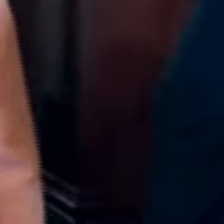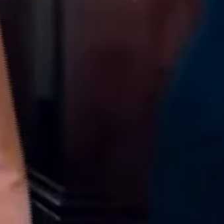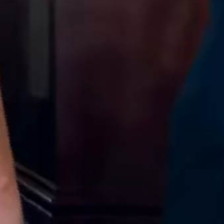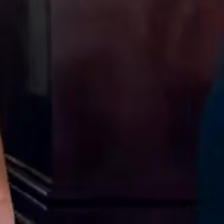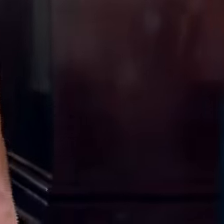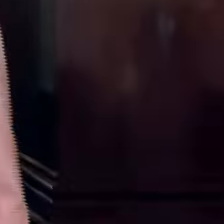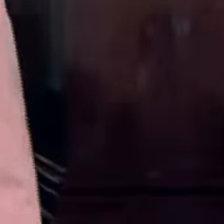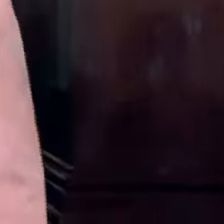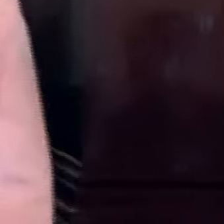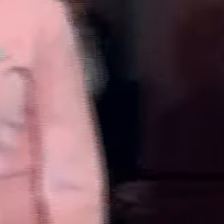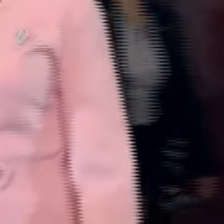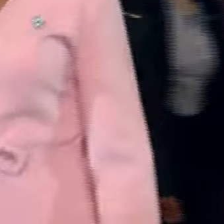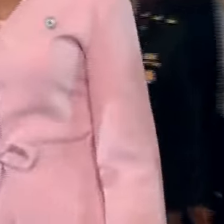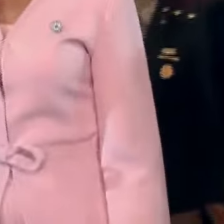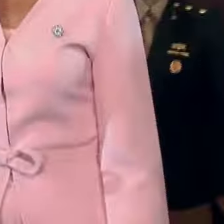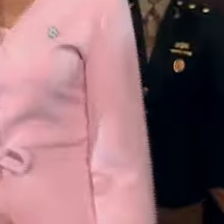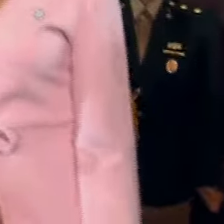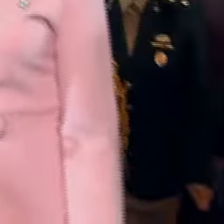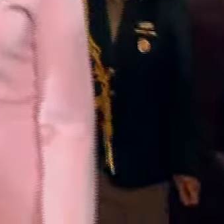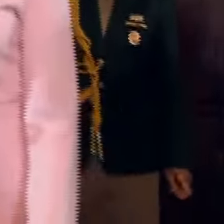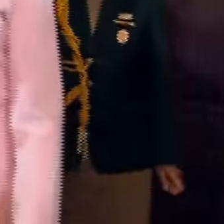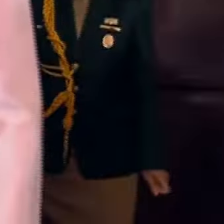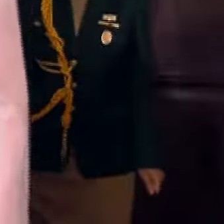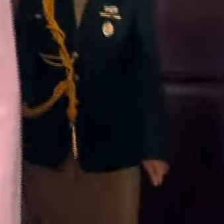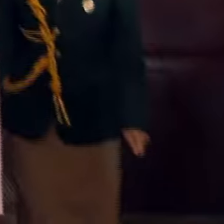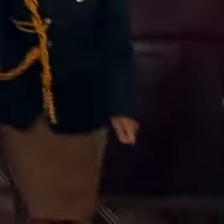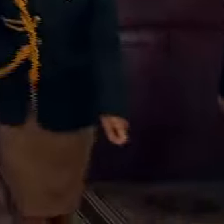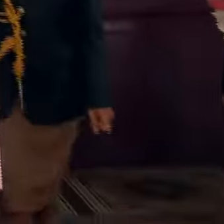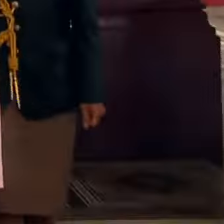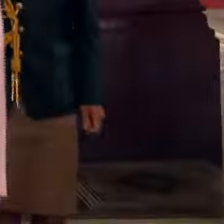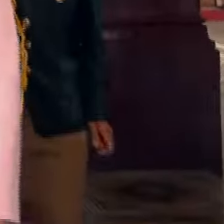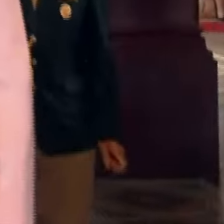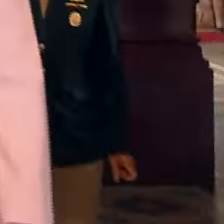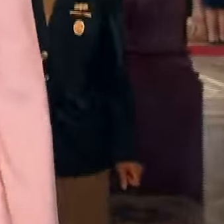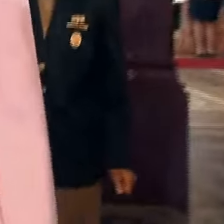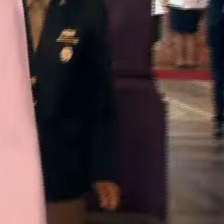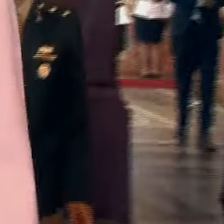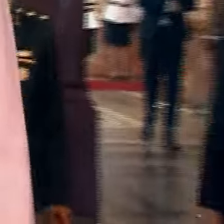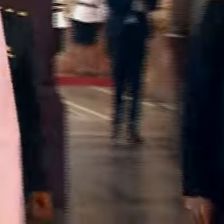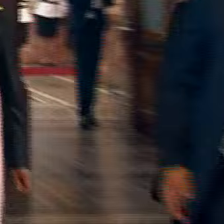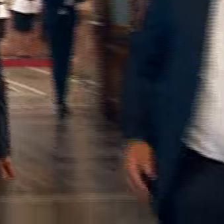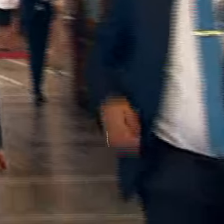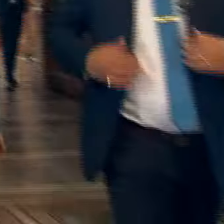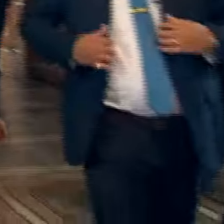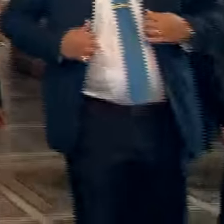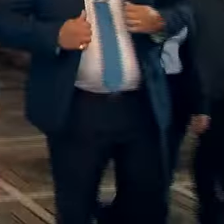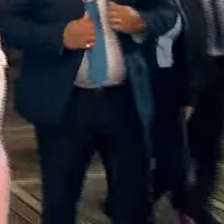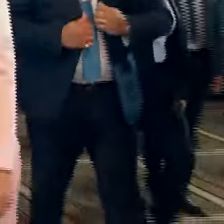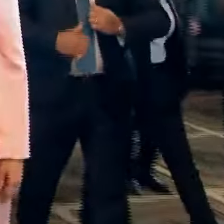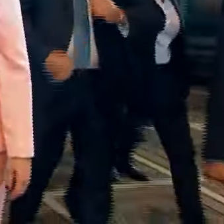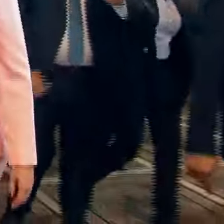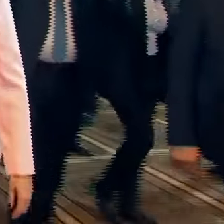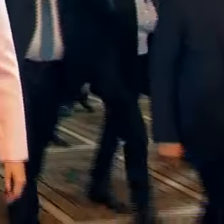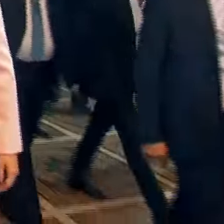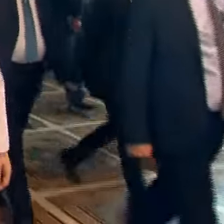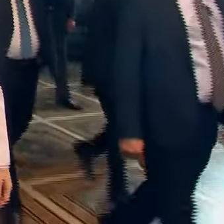de los senadores y senadoras, diputados y diputadas de la Nación que componen la Comisión de